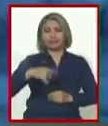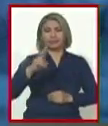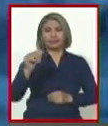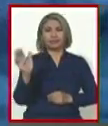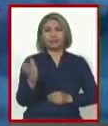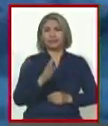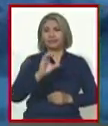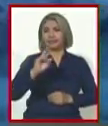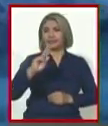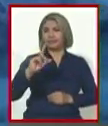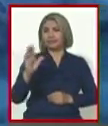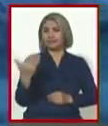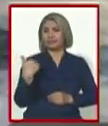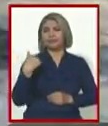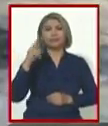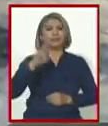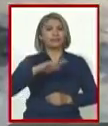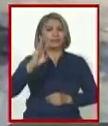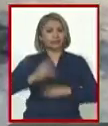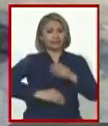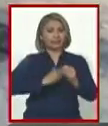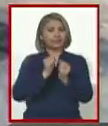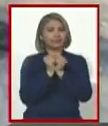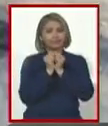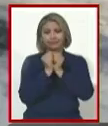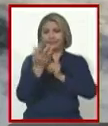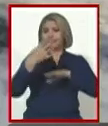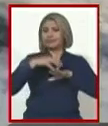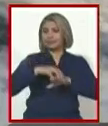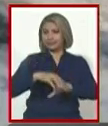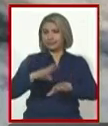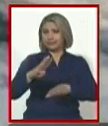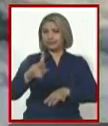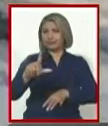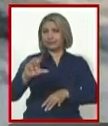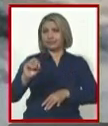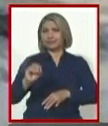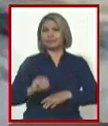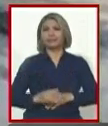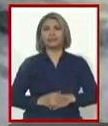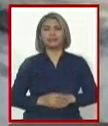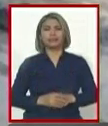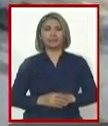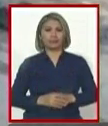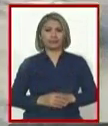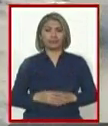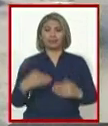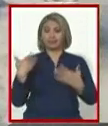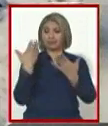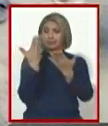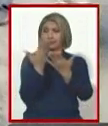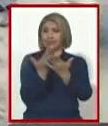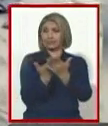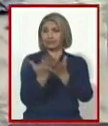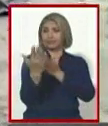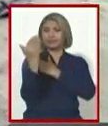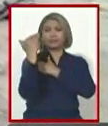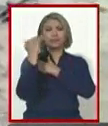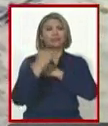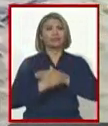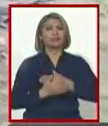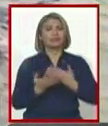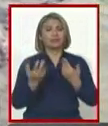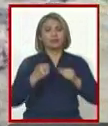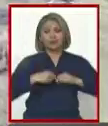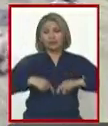Carlos Zapata Orozco, de 36 años, que salió con sus pasajeros de Bulobulo del departamento de Cochabamba con destino a la ciudad de Santa Cruz,